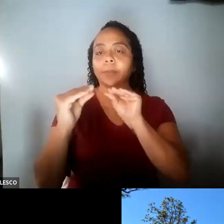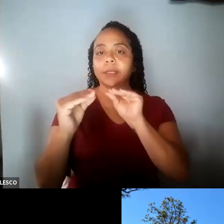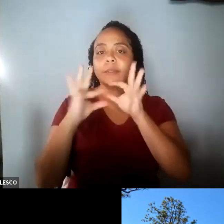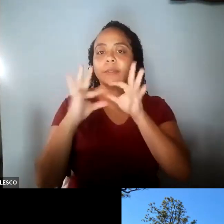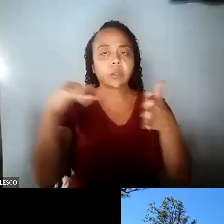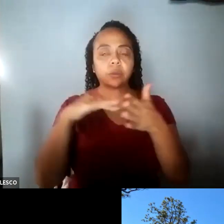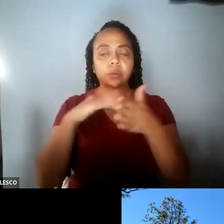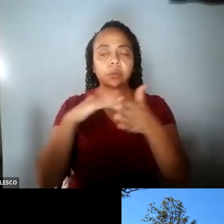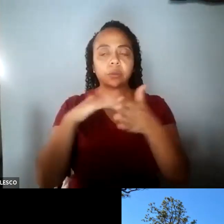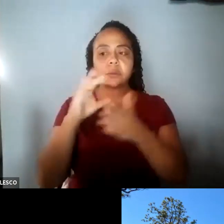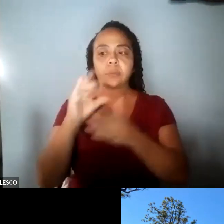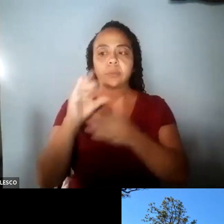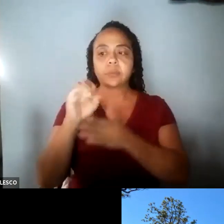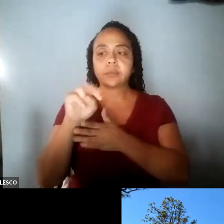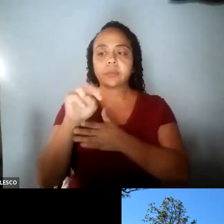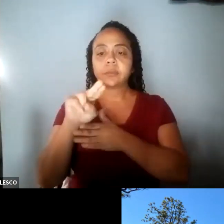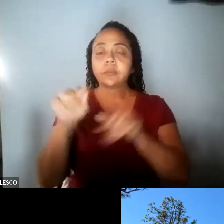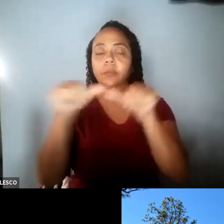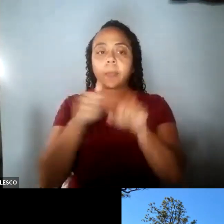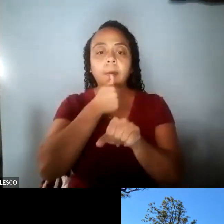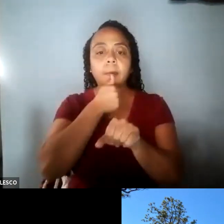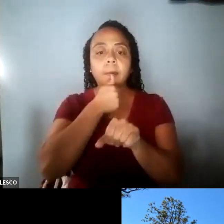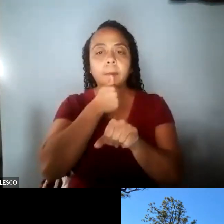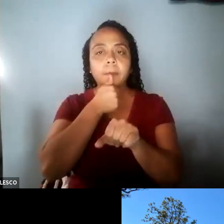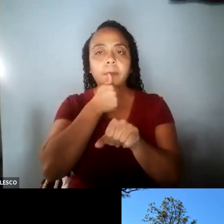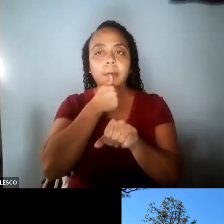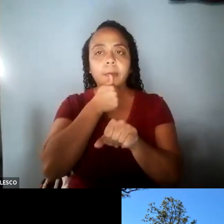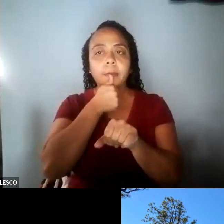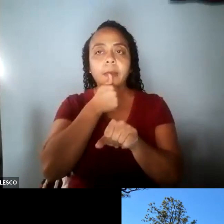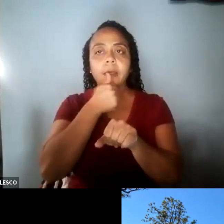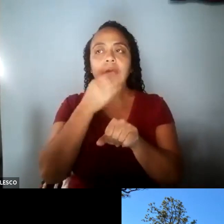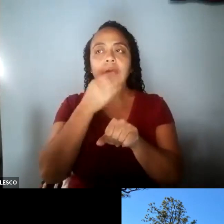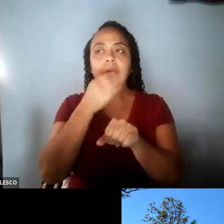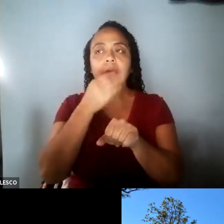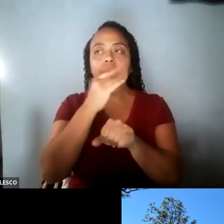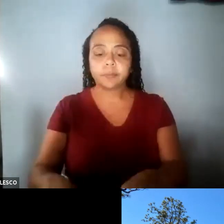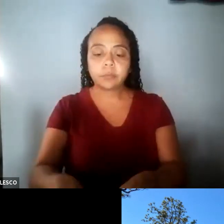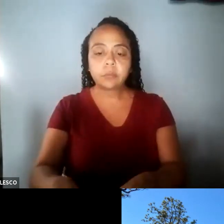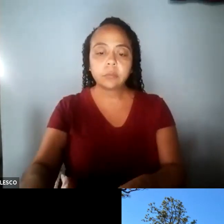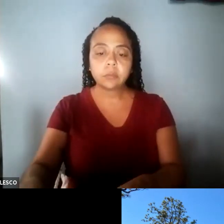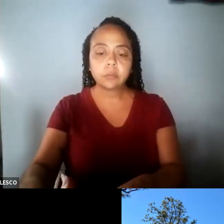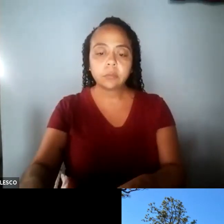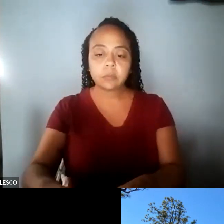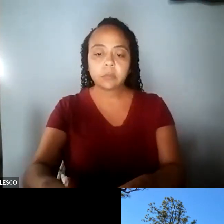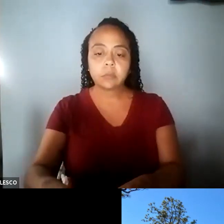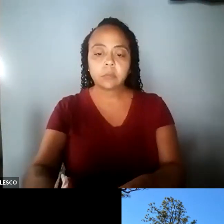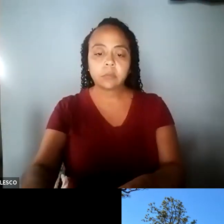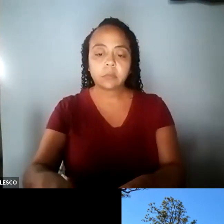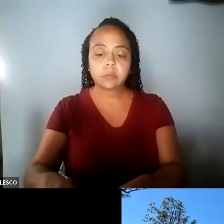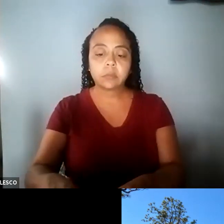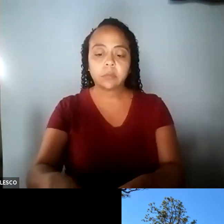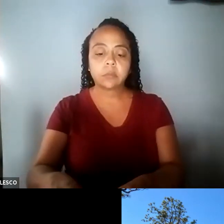que el sector privado tiene una incidencia mayor dentro del desarrollo de las comunidades y dentro de cómo cómo es que las personas